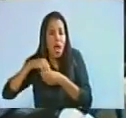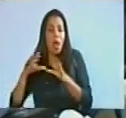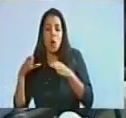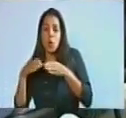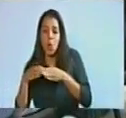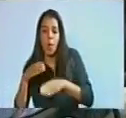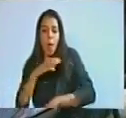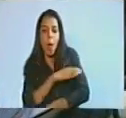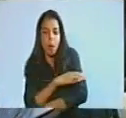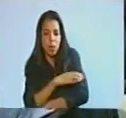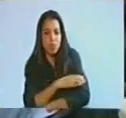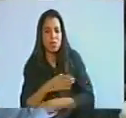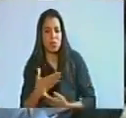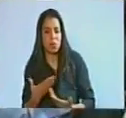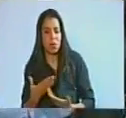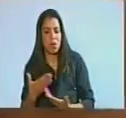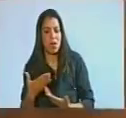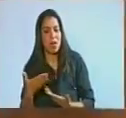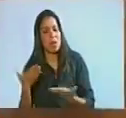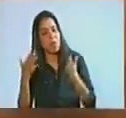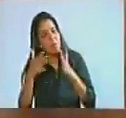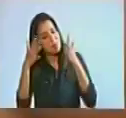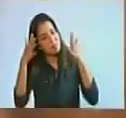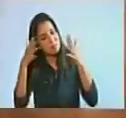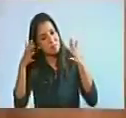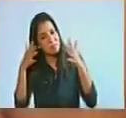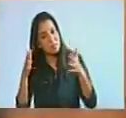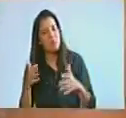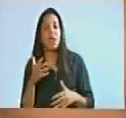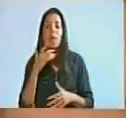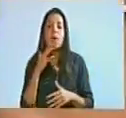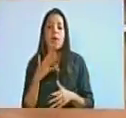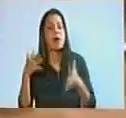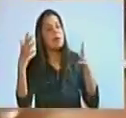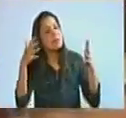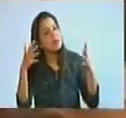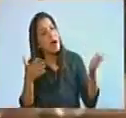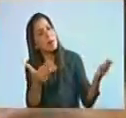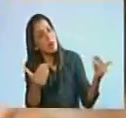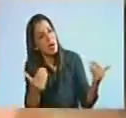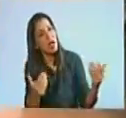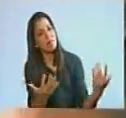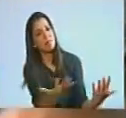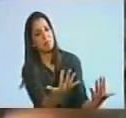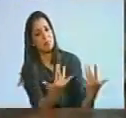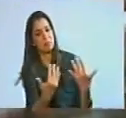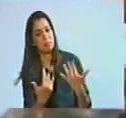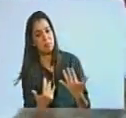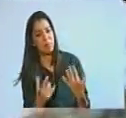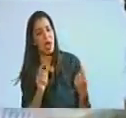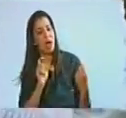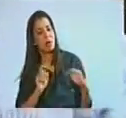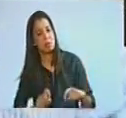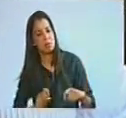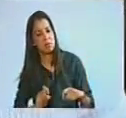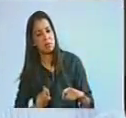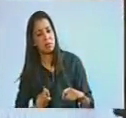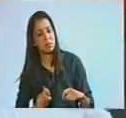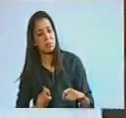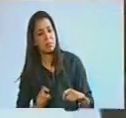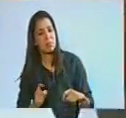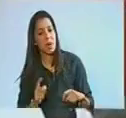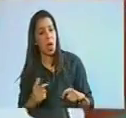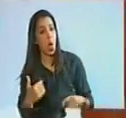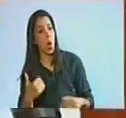Hay que acercarlo y decirle, mire hermano, no es solamente contra